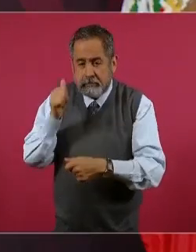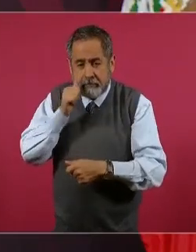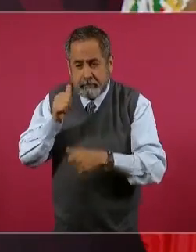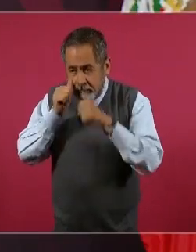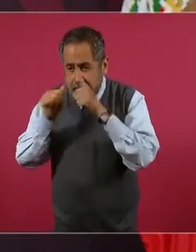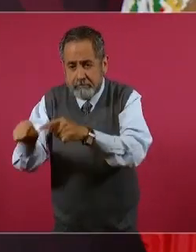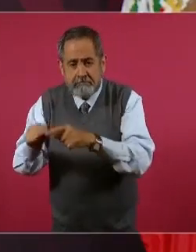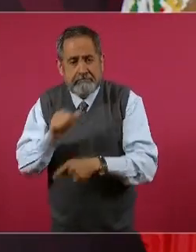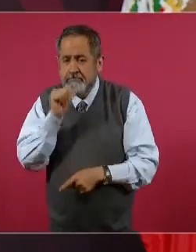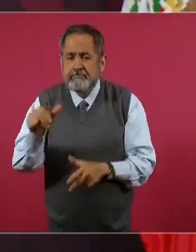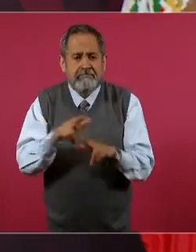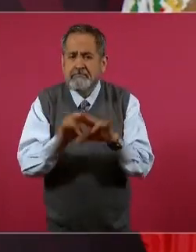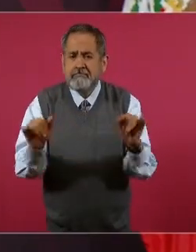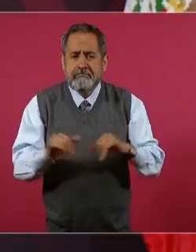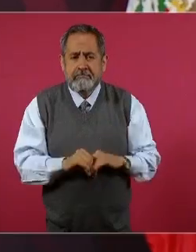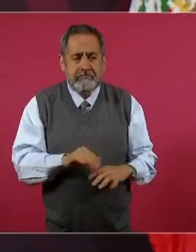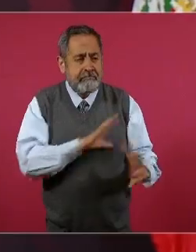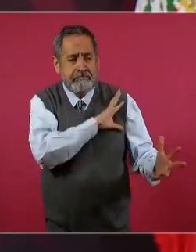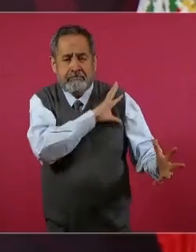en beneficio del pueblo de México.